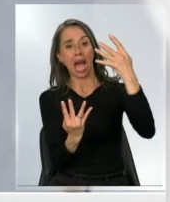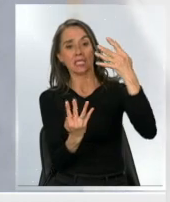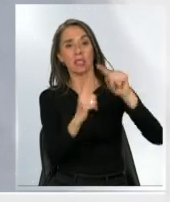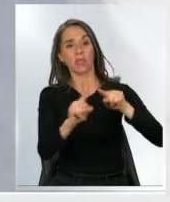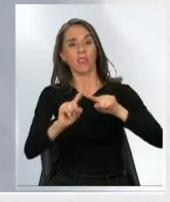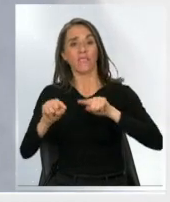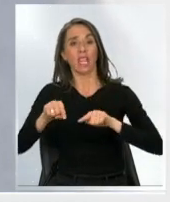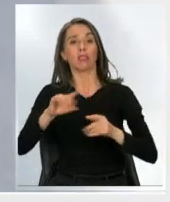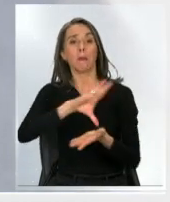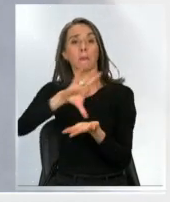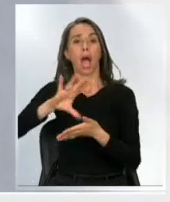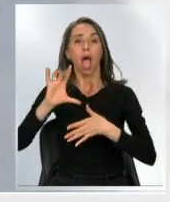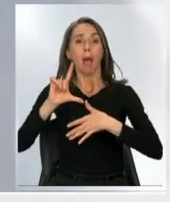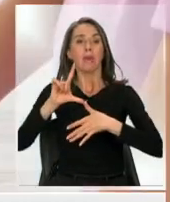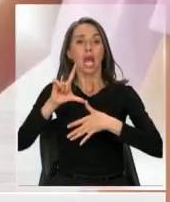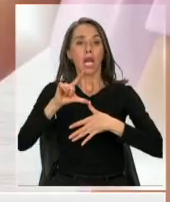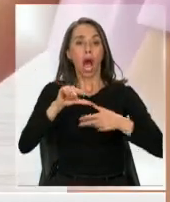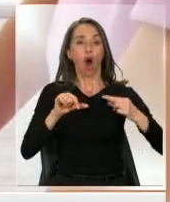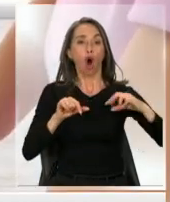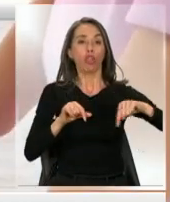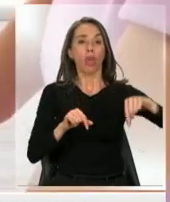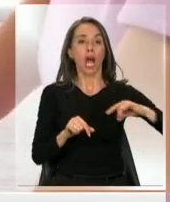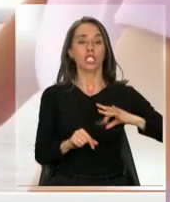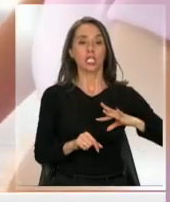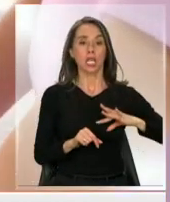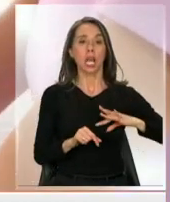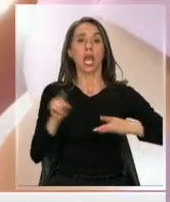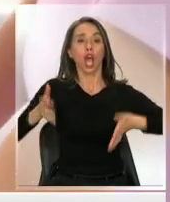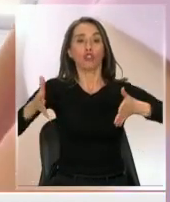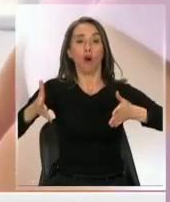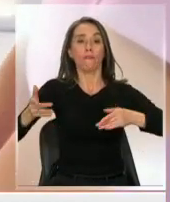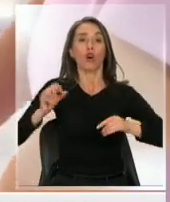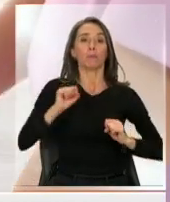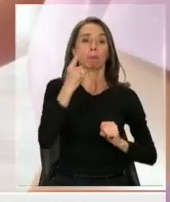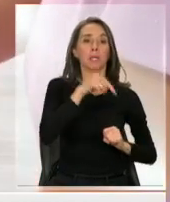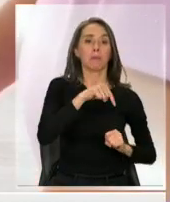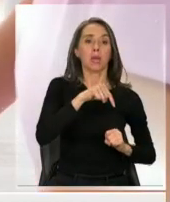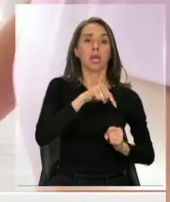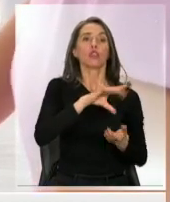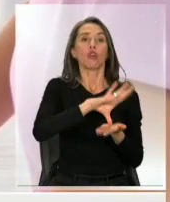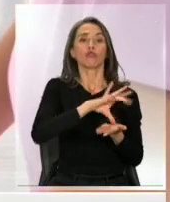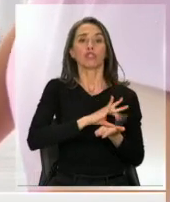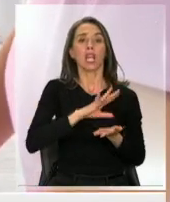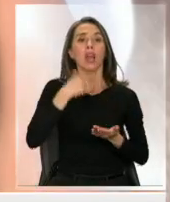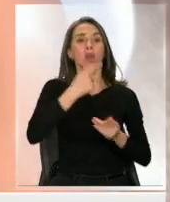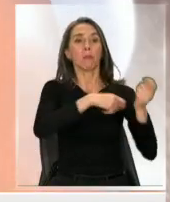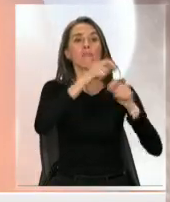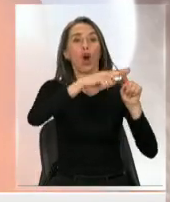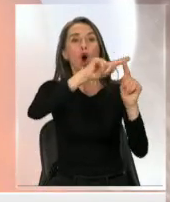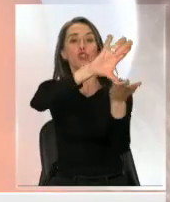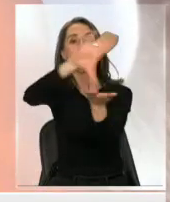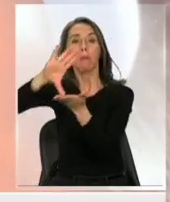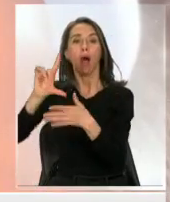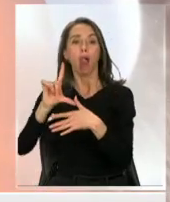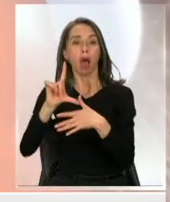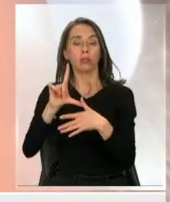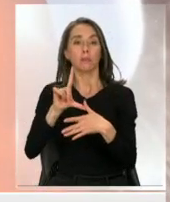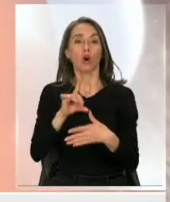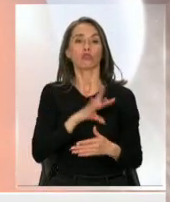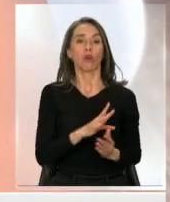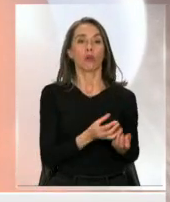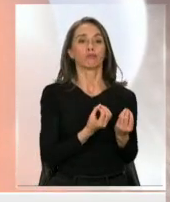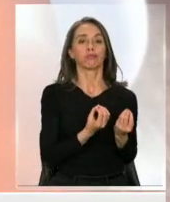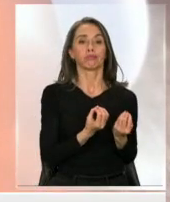por lo tanto, este tipo de dispositivos podrían eventualmente llegar antes que otros países de Latinoamérica y de esa forma beneficiarnos de